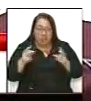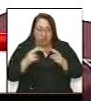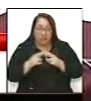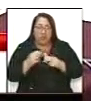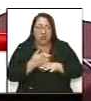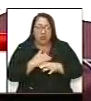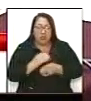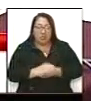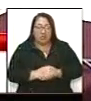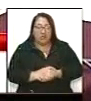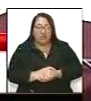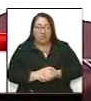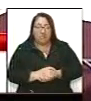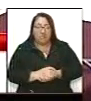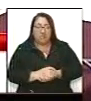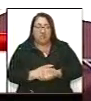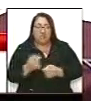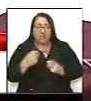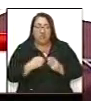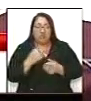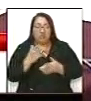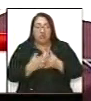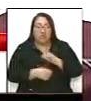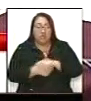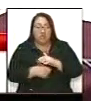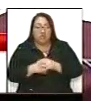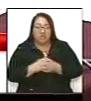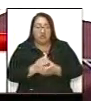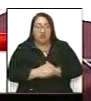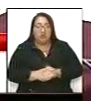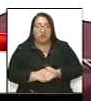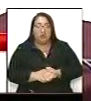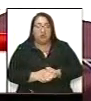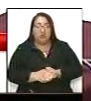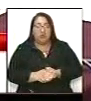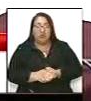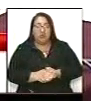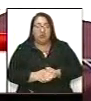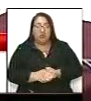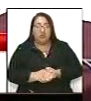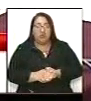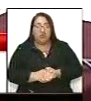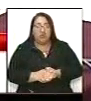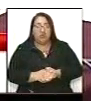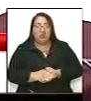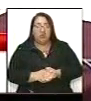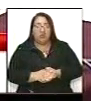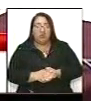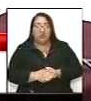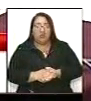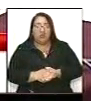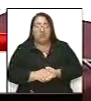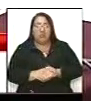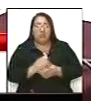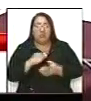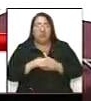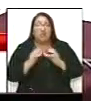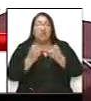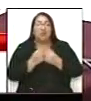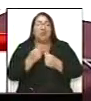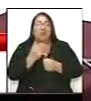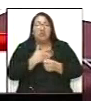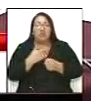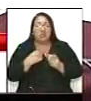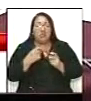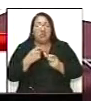determinado de presencia de casos de corrupción, los gobiernos regionales y los gobiernos locales. En el ámbito del Parlamento, Presidenta, esto